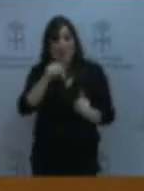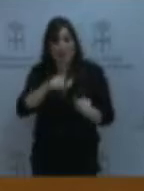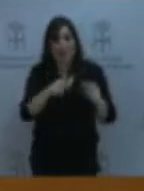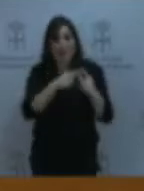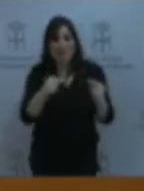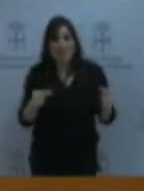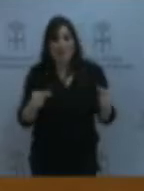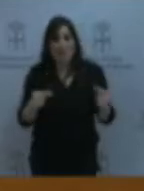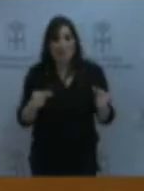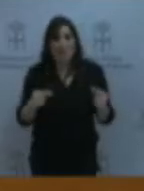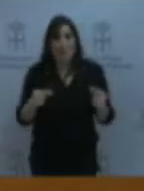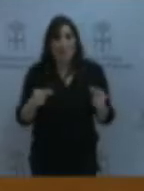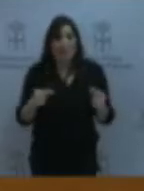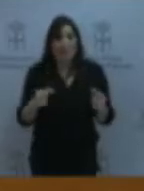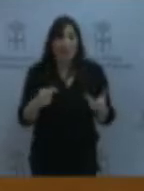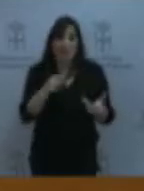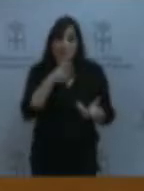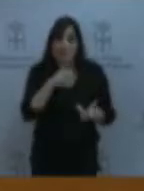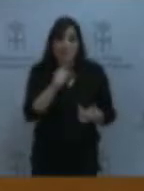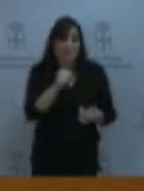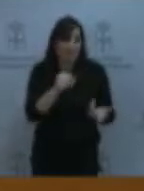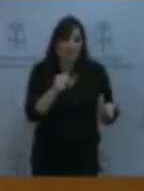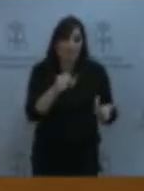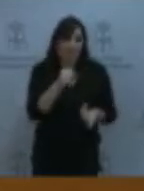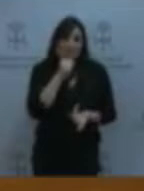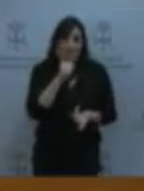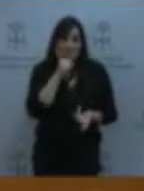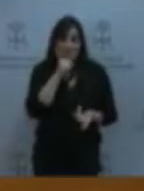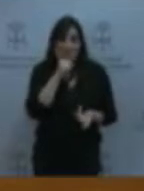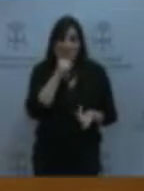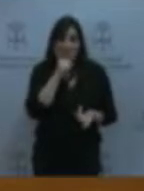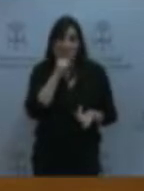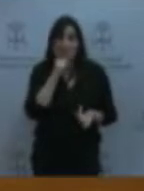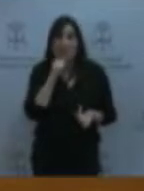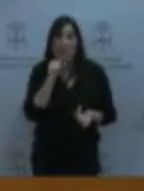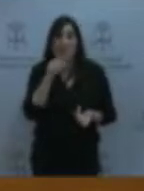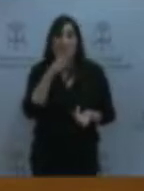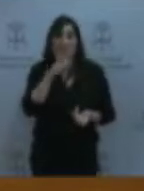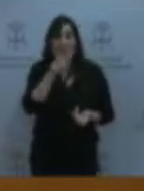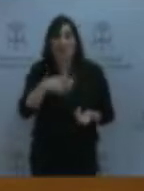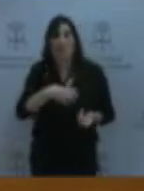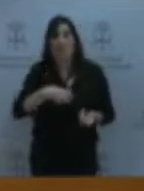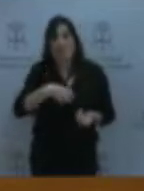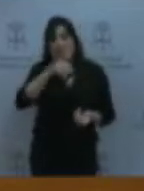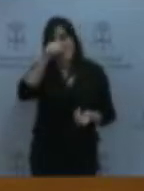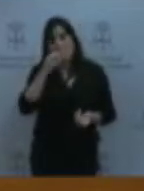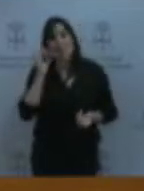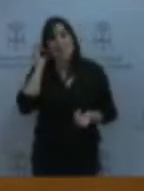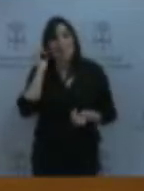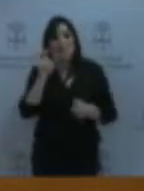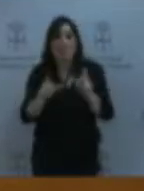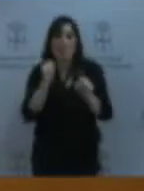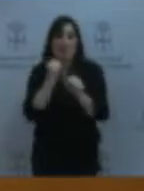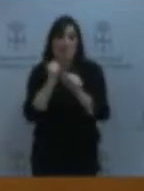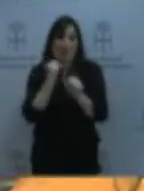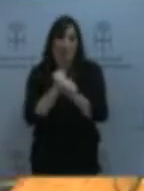envejecida, con unas hornadas de funcionarias y funcionarios y de trabajadores laborales que la mayoría de ellos